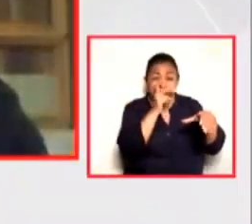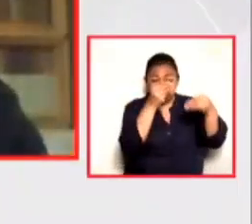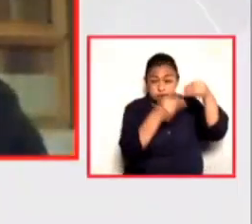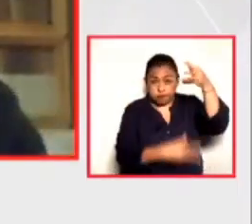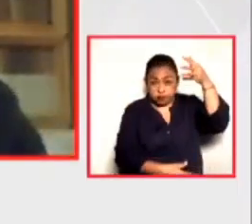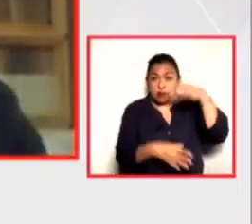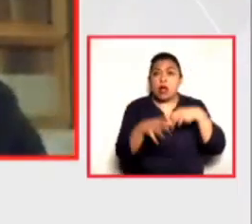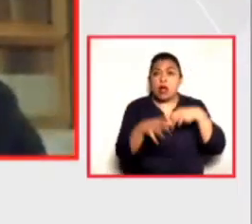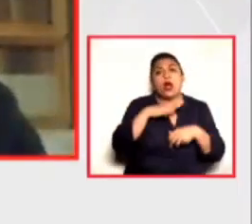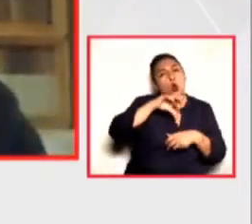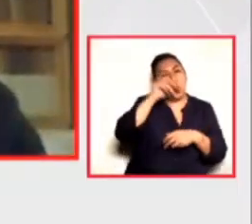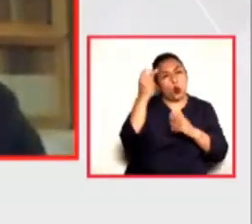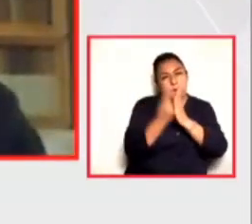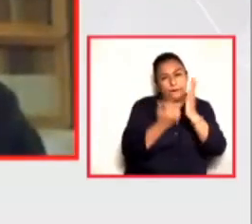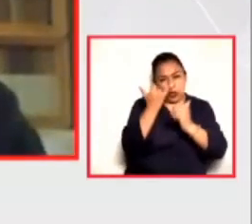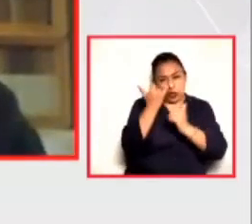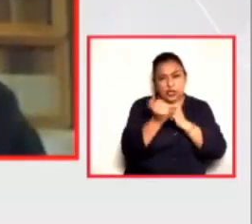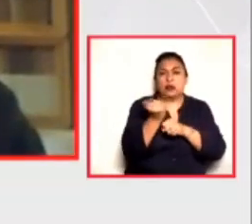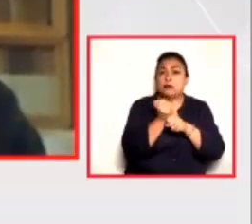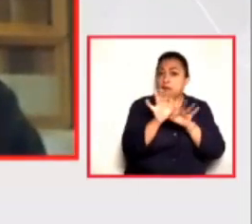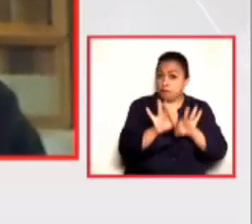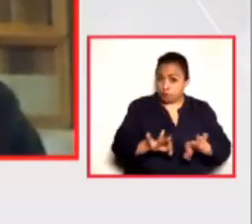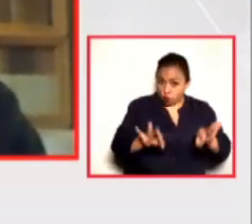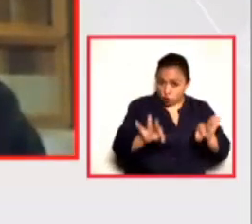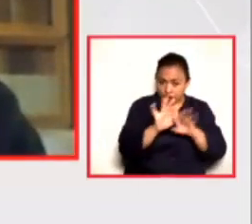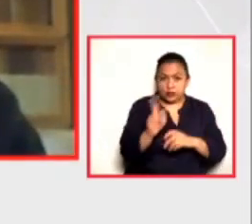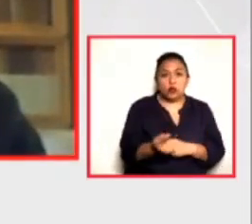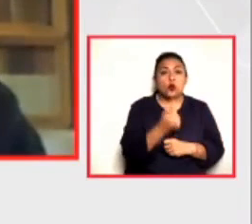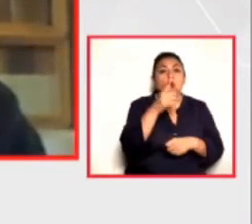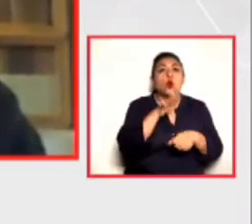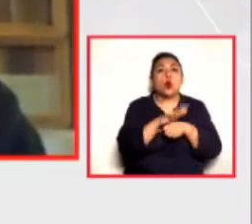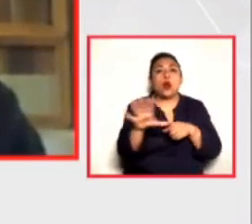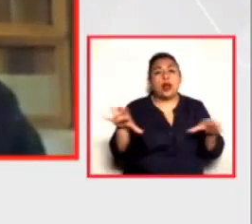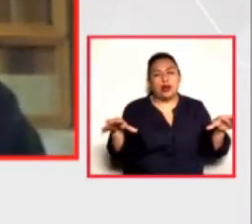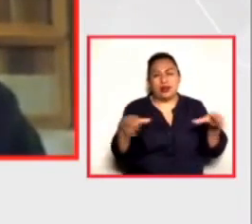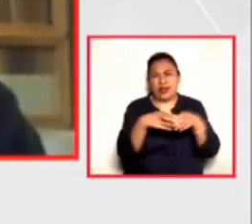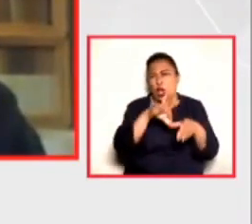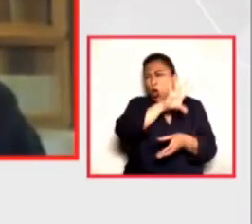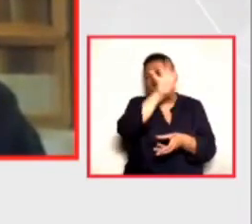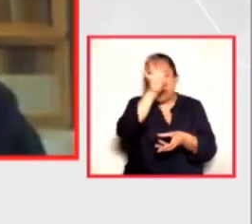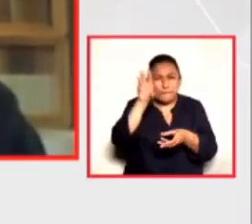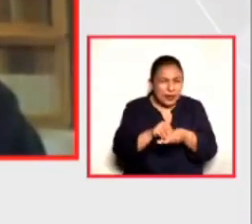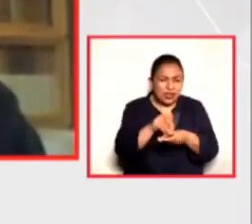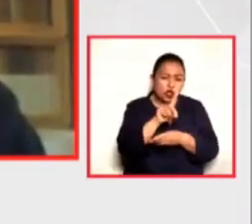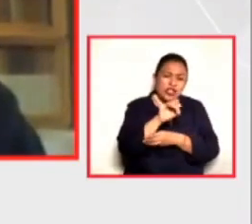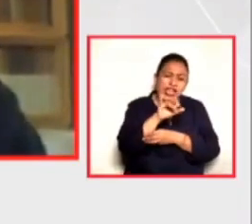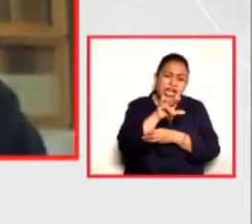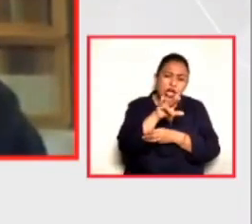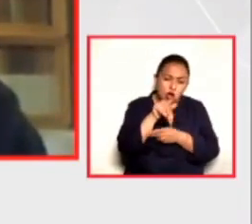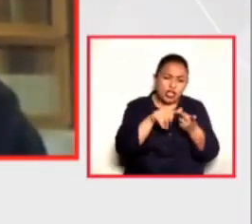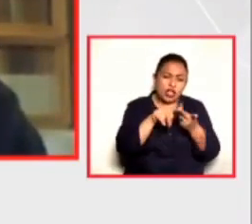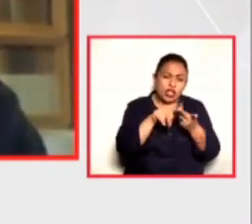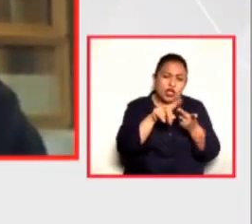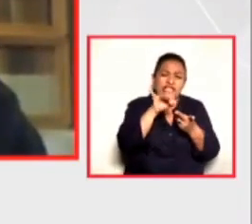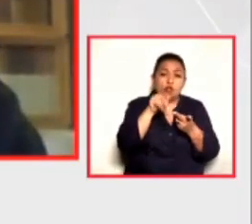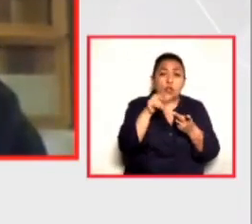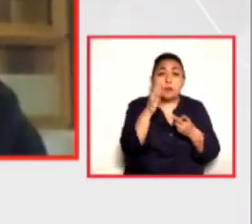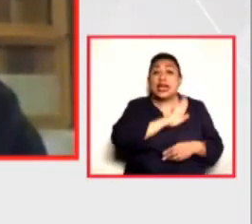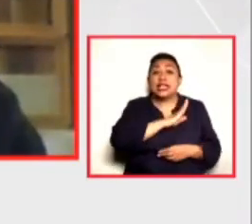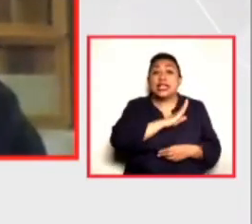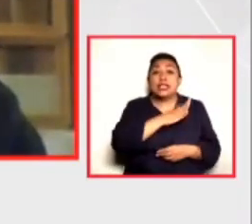de investigación importantes. Uno de ellos es el Corpus Diacrónico y Diatópico del Español de América,